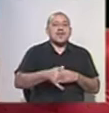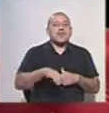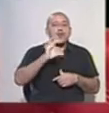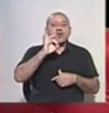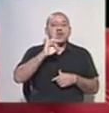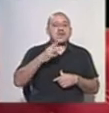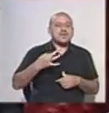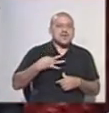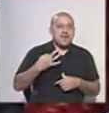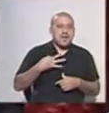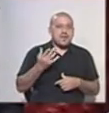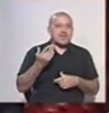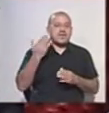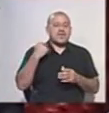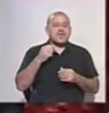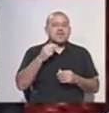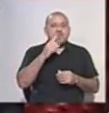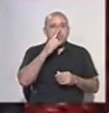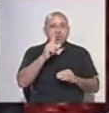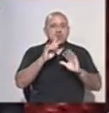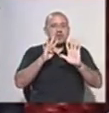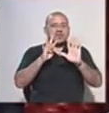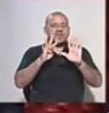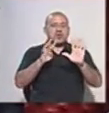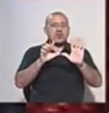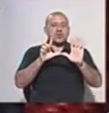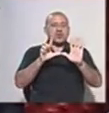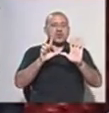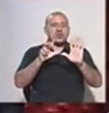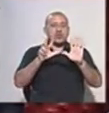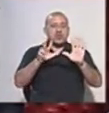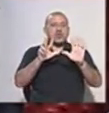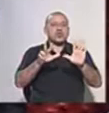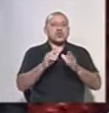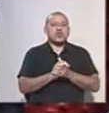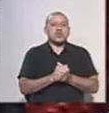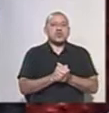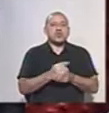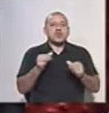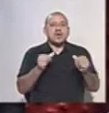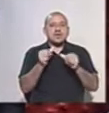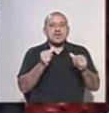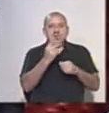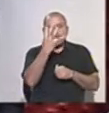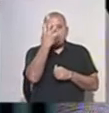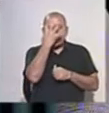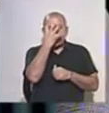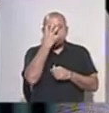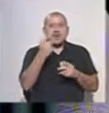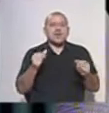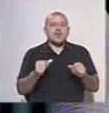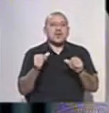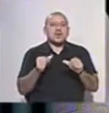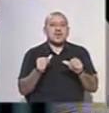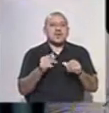el 88. Oh. 87. No, 88. 88, 87, hacíamos las caretas. Sí. Y hacíamos, ¿qué